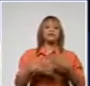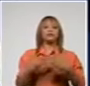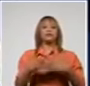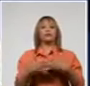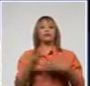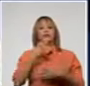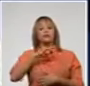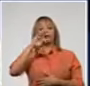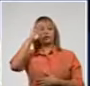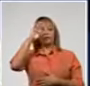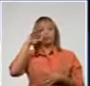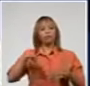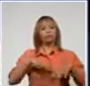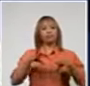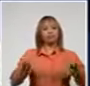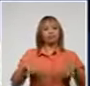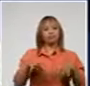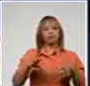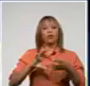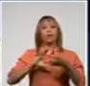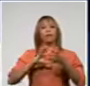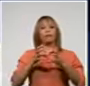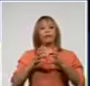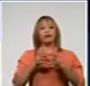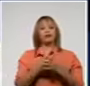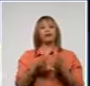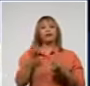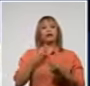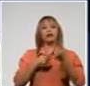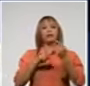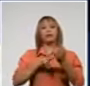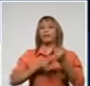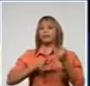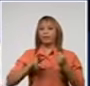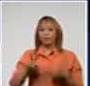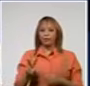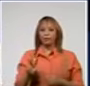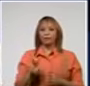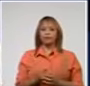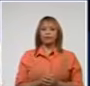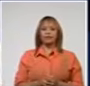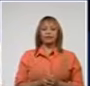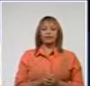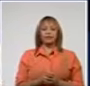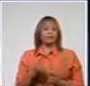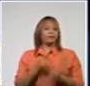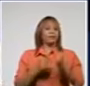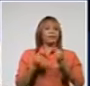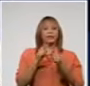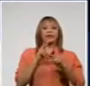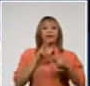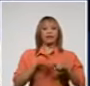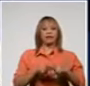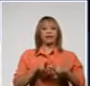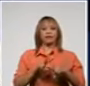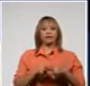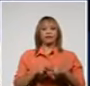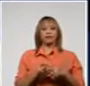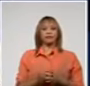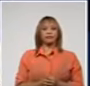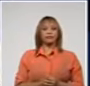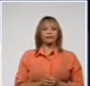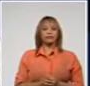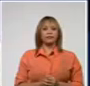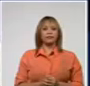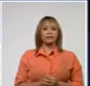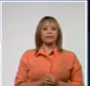con complejidad en algunos territorios, fundamentalmente en La Habana, que